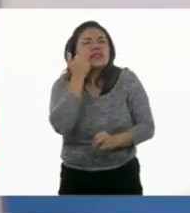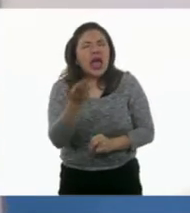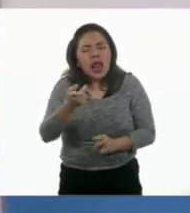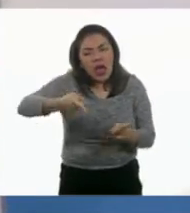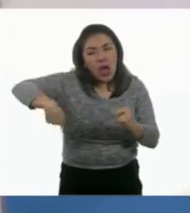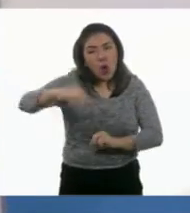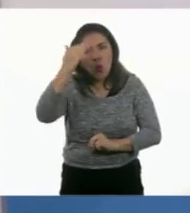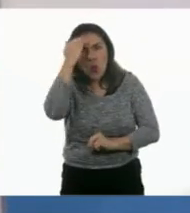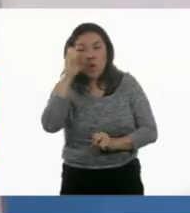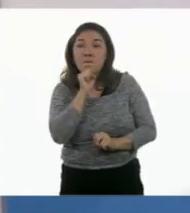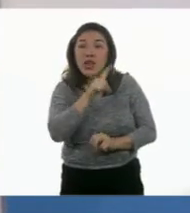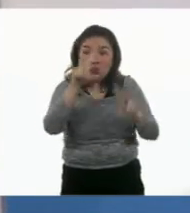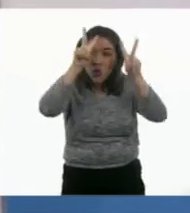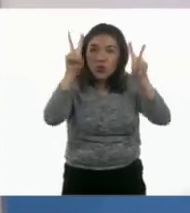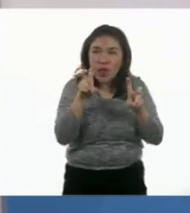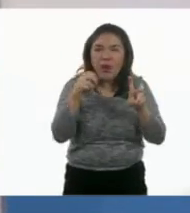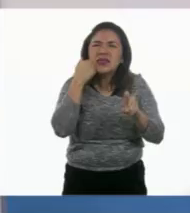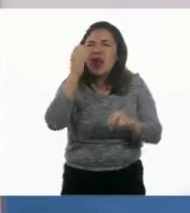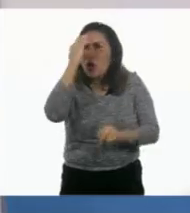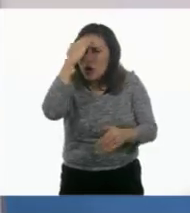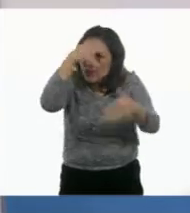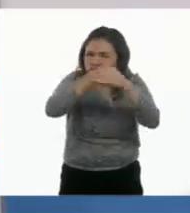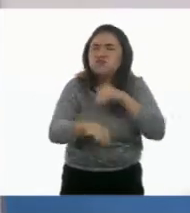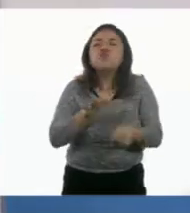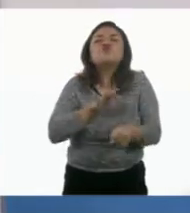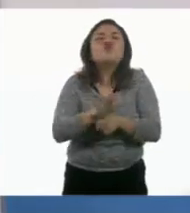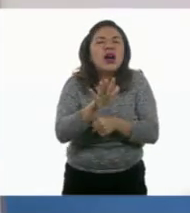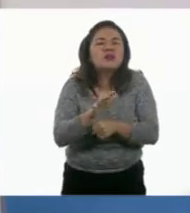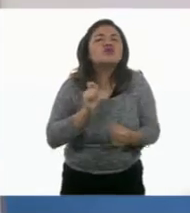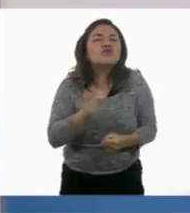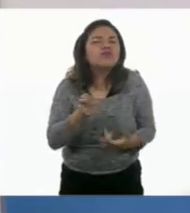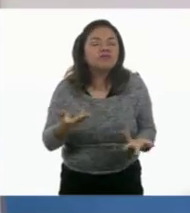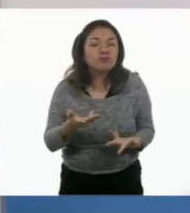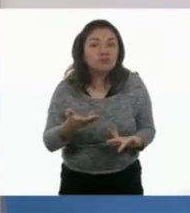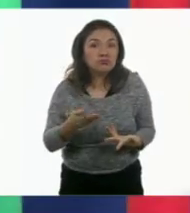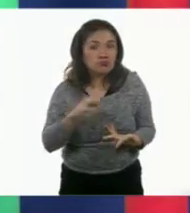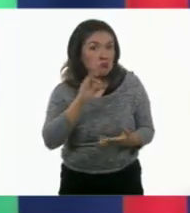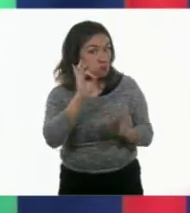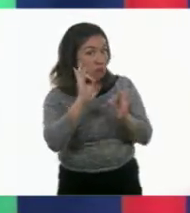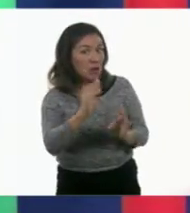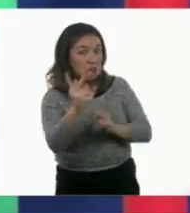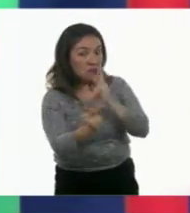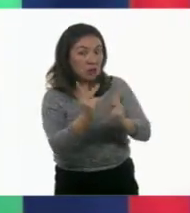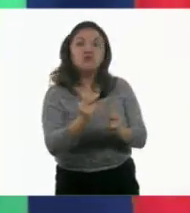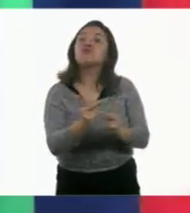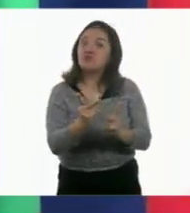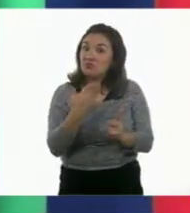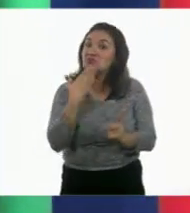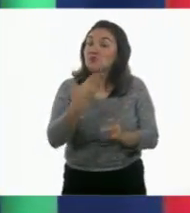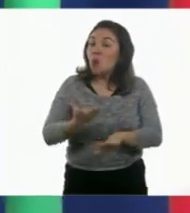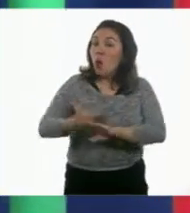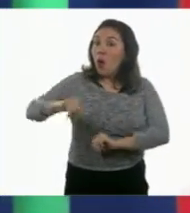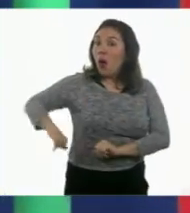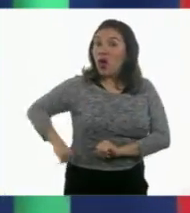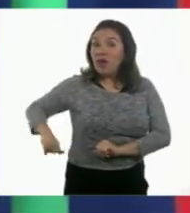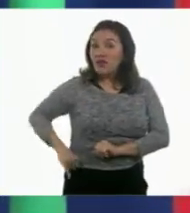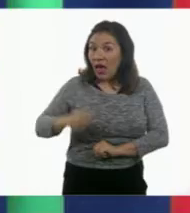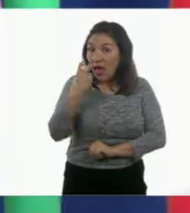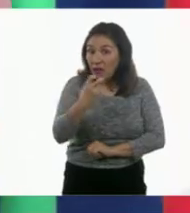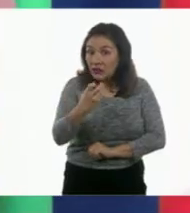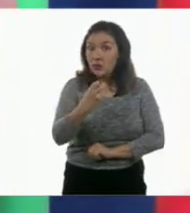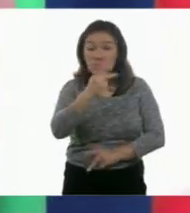demás del tema? ¿Está bien con esas o me puedo seguir? No, está muy bien con esas. Bien. Qué interesante es